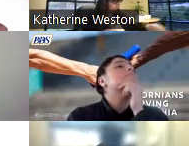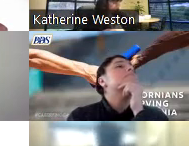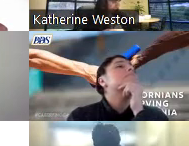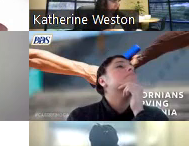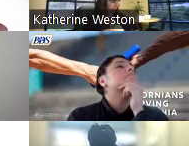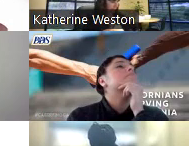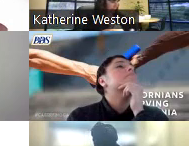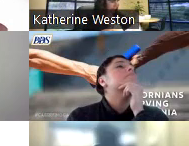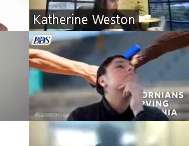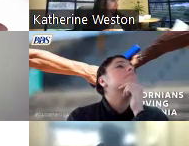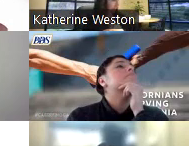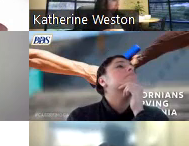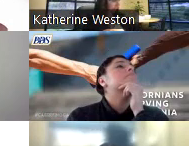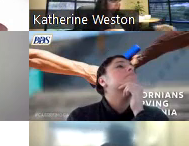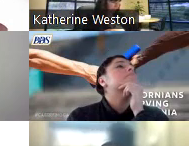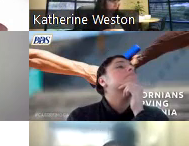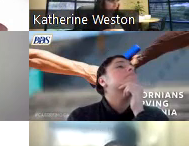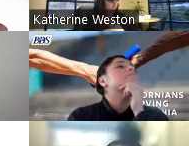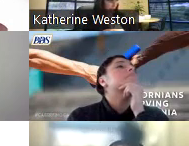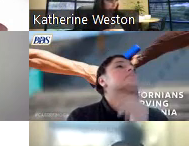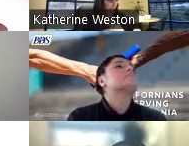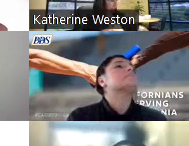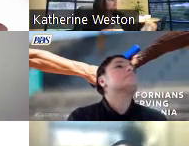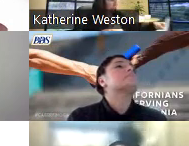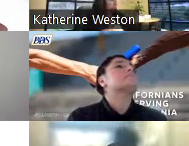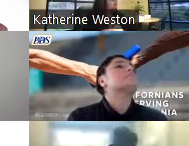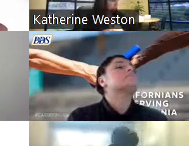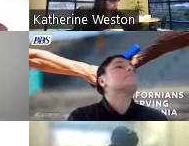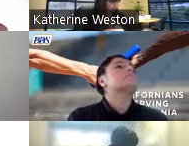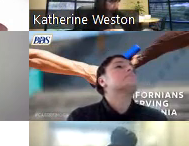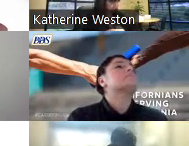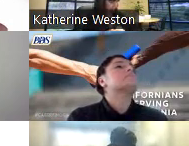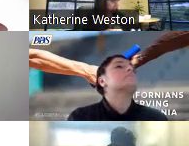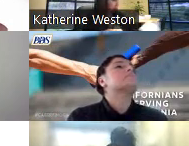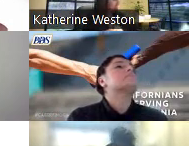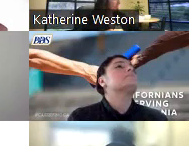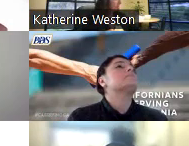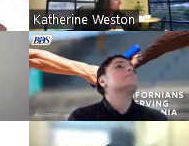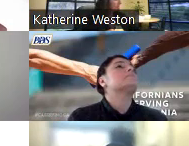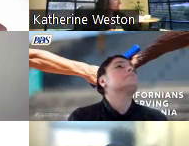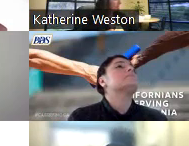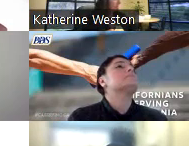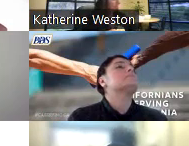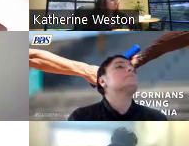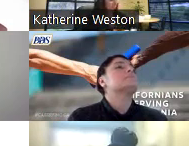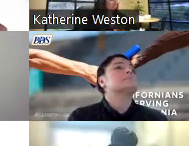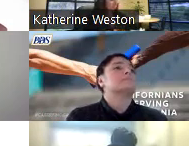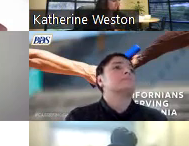más diversa con las comunidades. Este es un proyecto implementado por